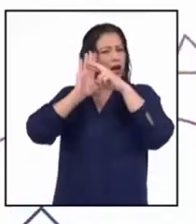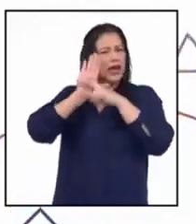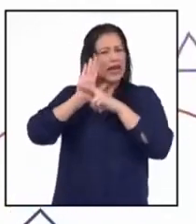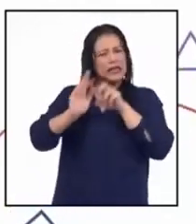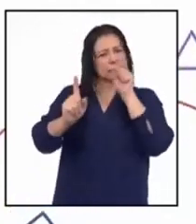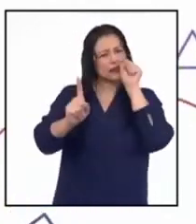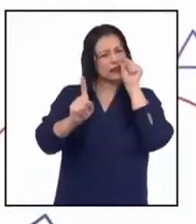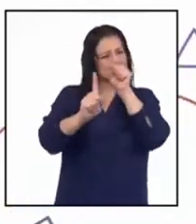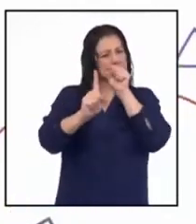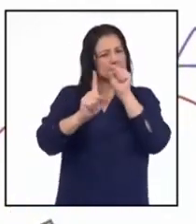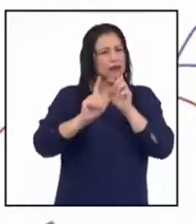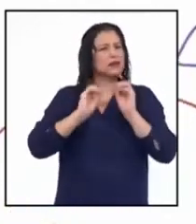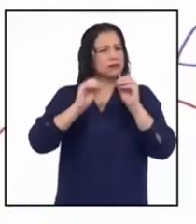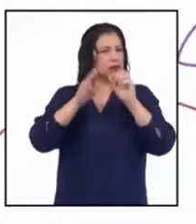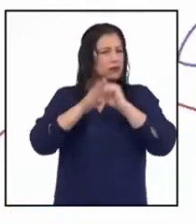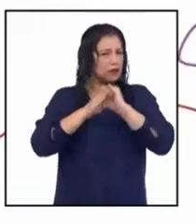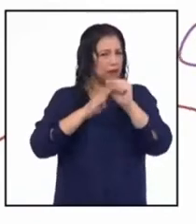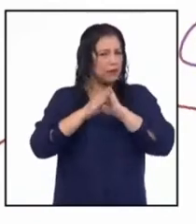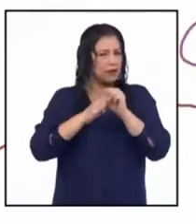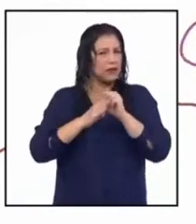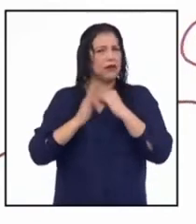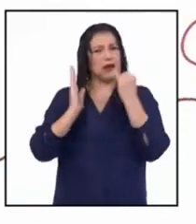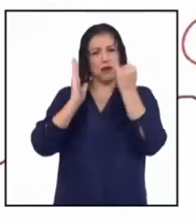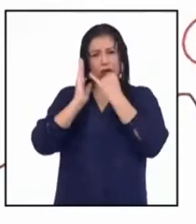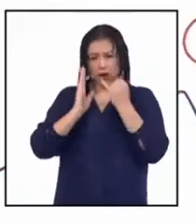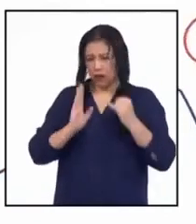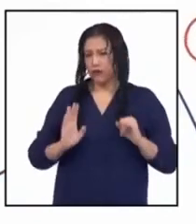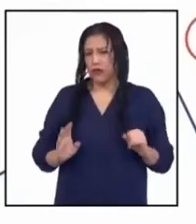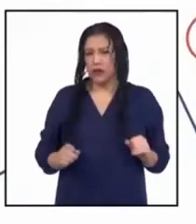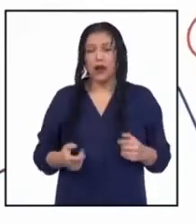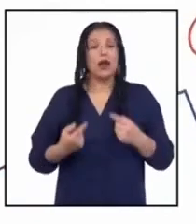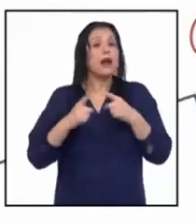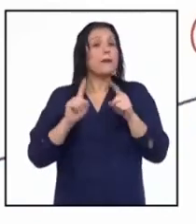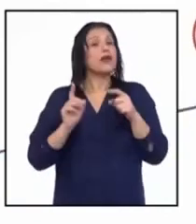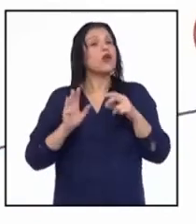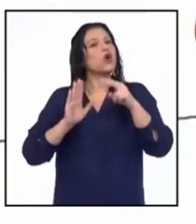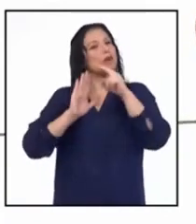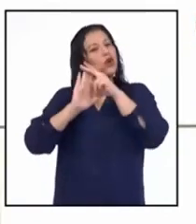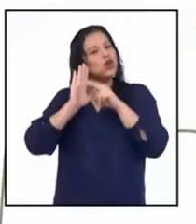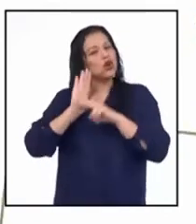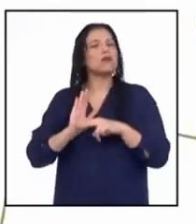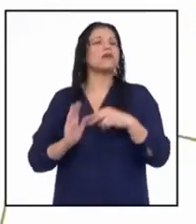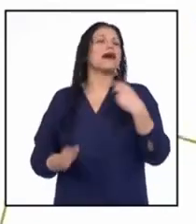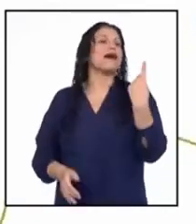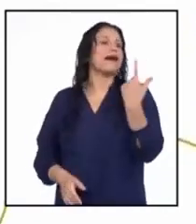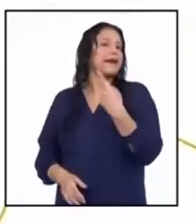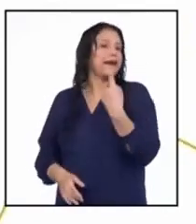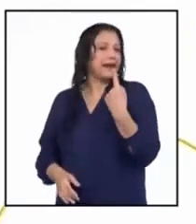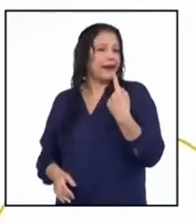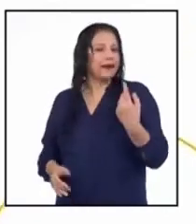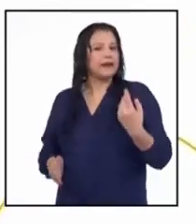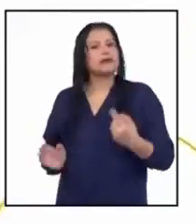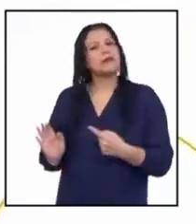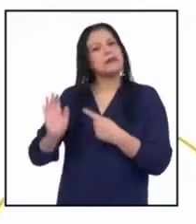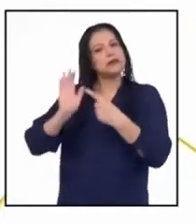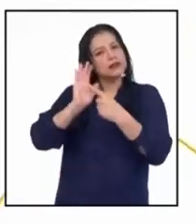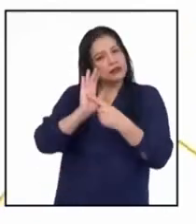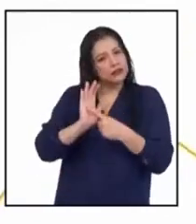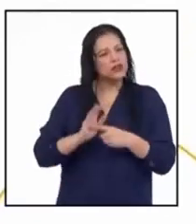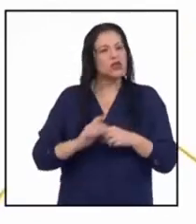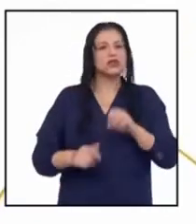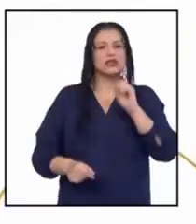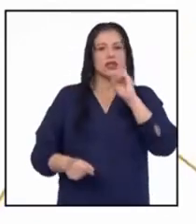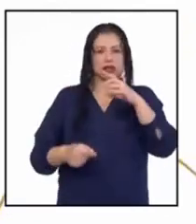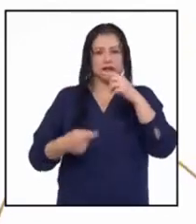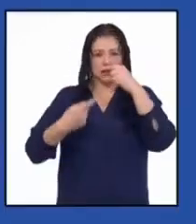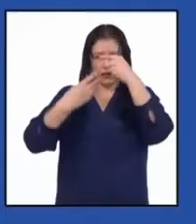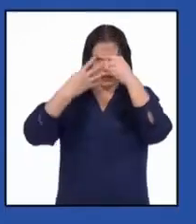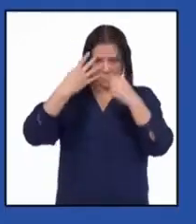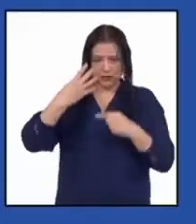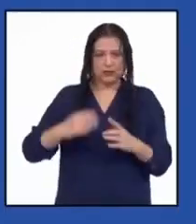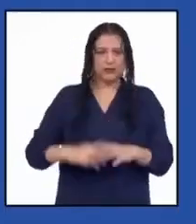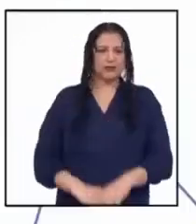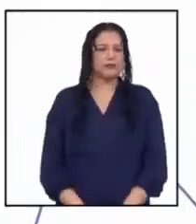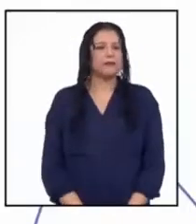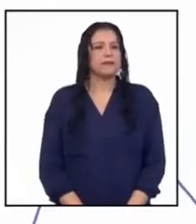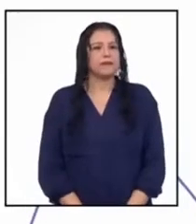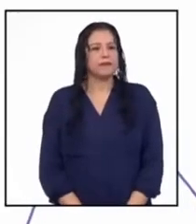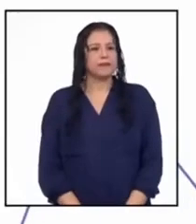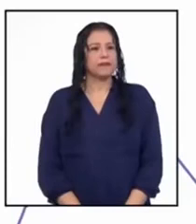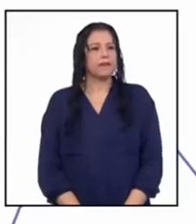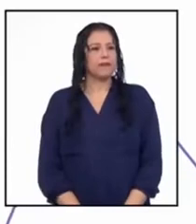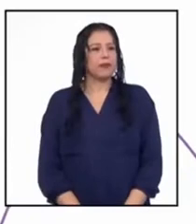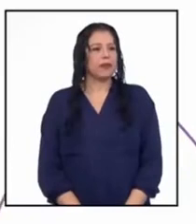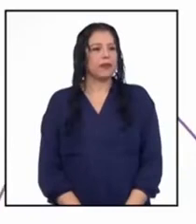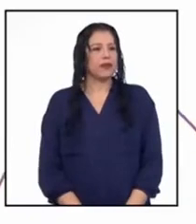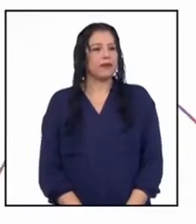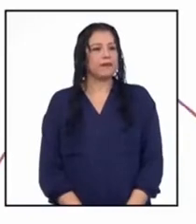estrictas aplicables a los gráficos de este tipo, pero como normas generales de presentación se indican las siguientes.